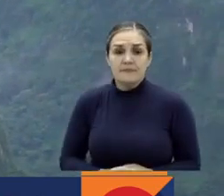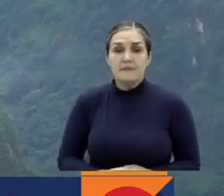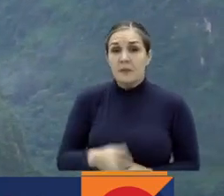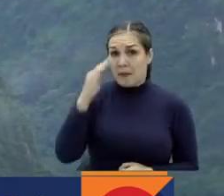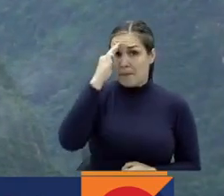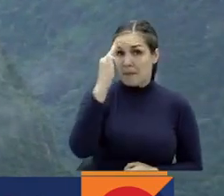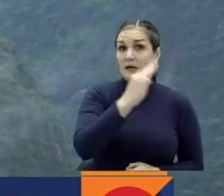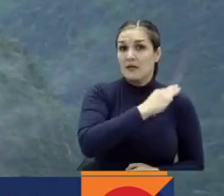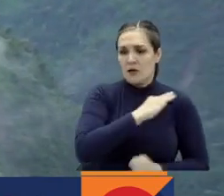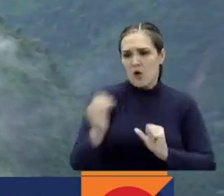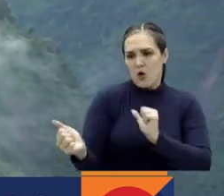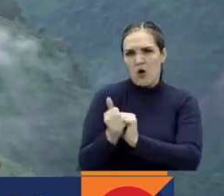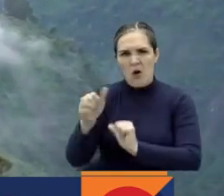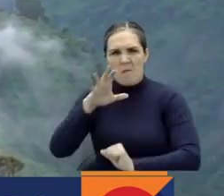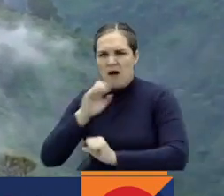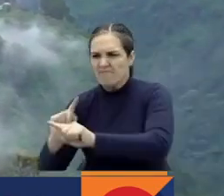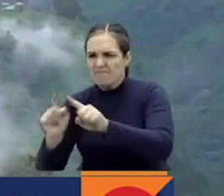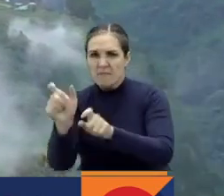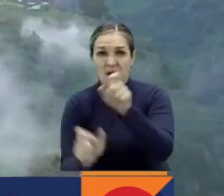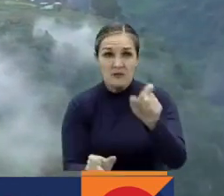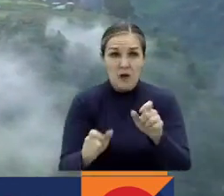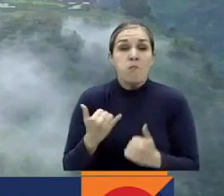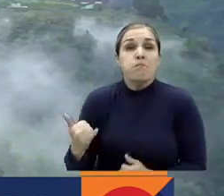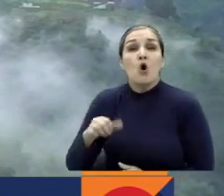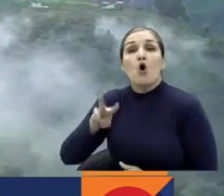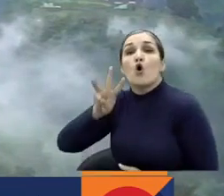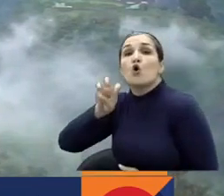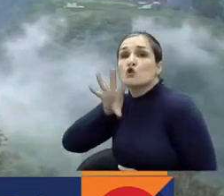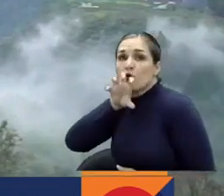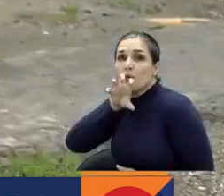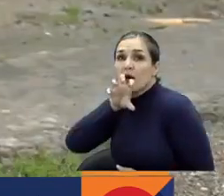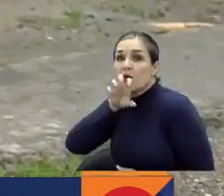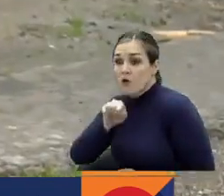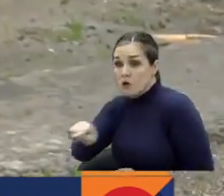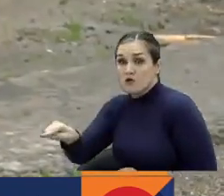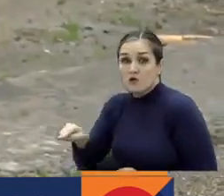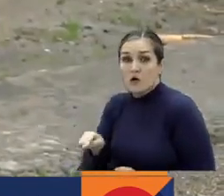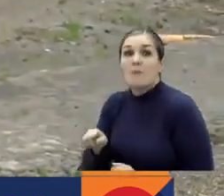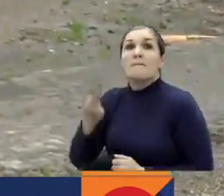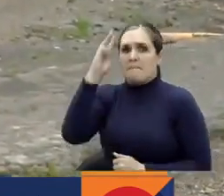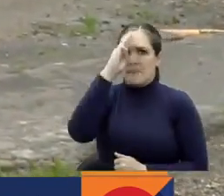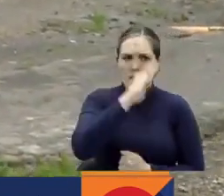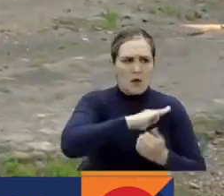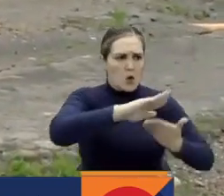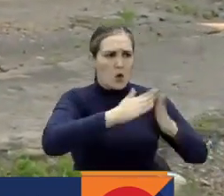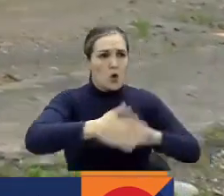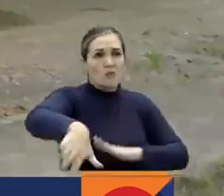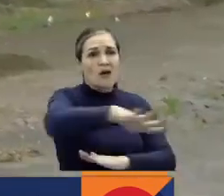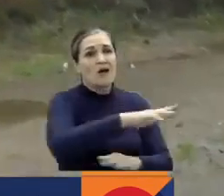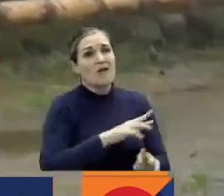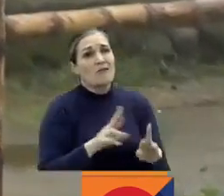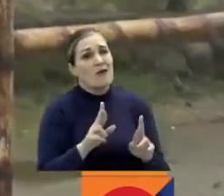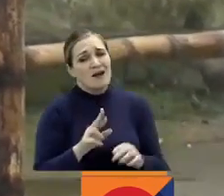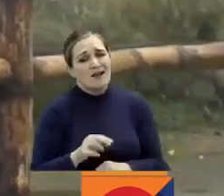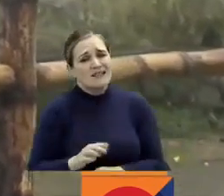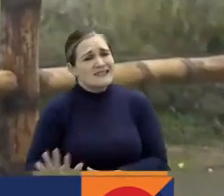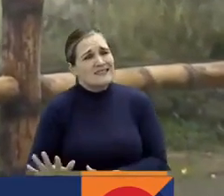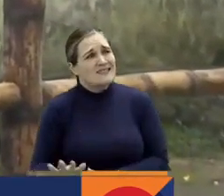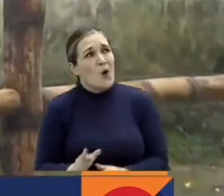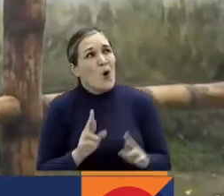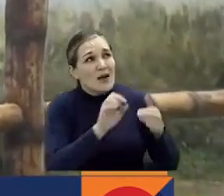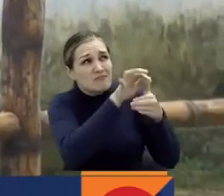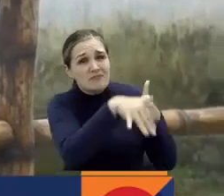y expertos en gestión del riesgo tiene 8 perros como Watson, pero todos aquí, militares y comunidad, esperan que no sean necesarios.